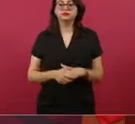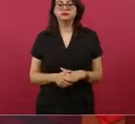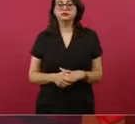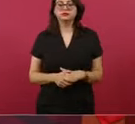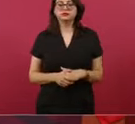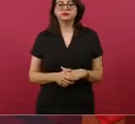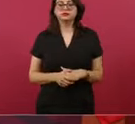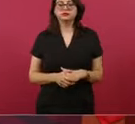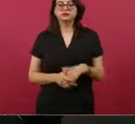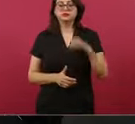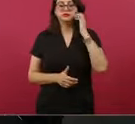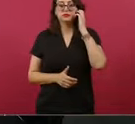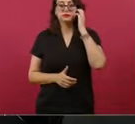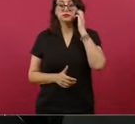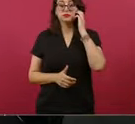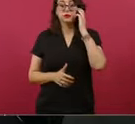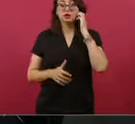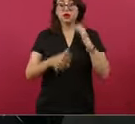Y es la opinión